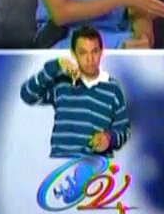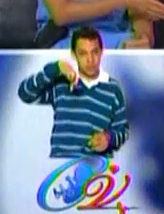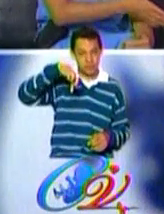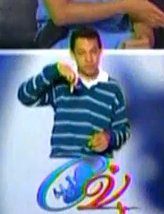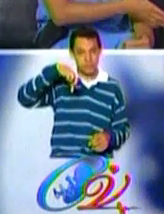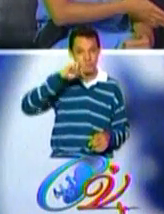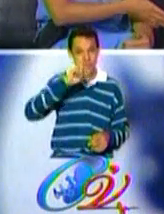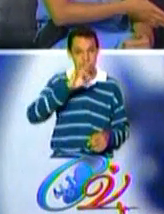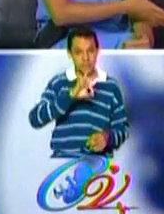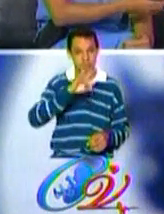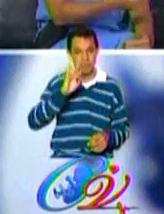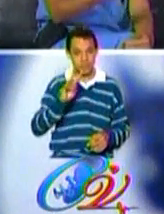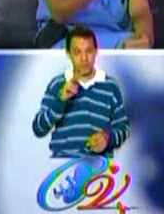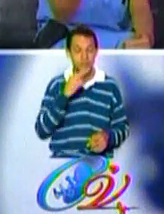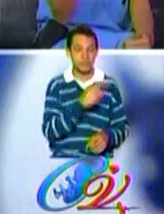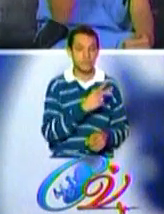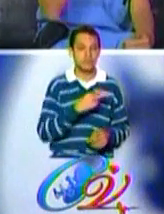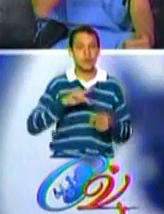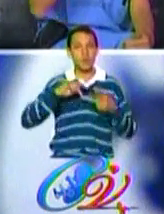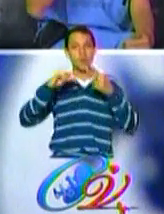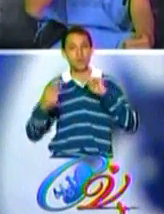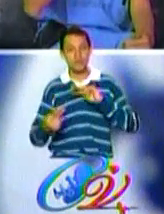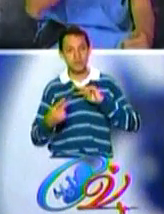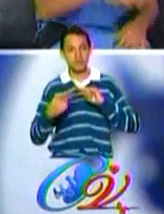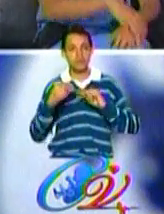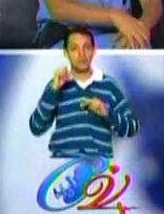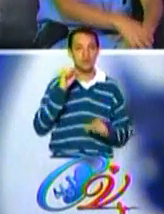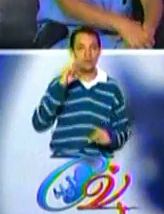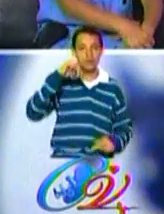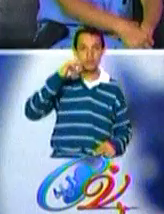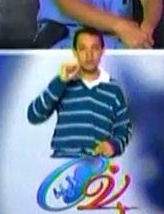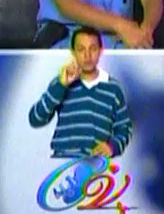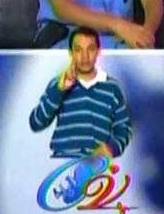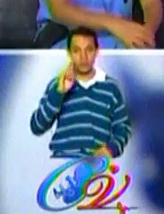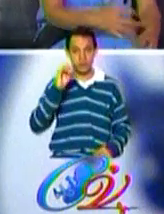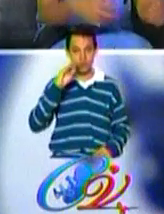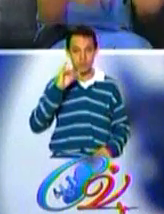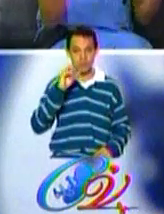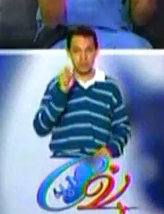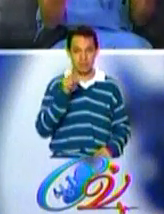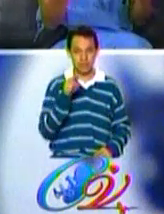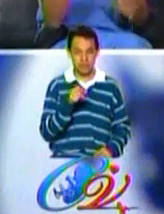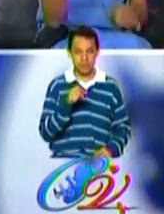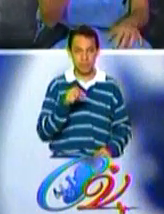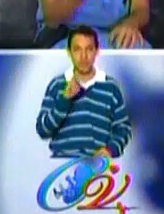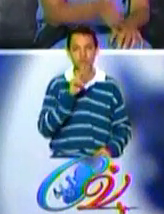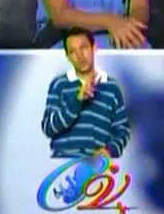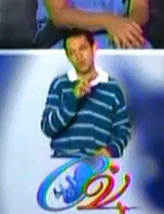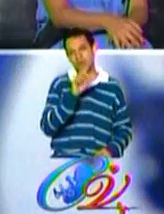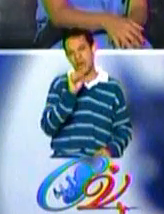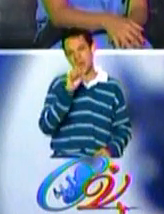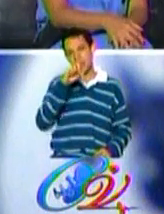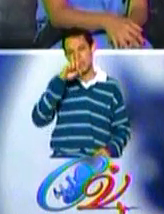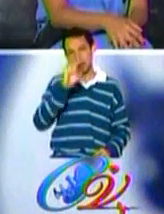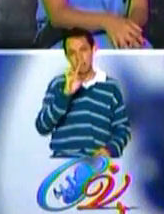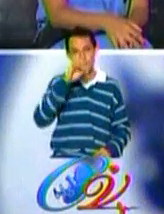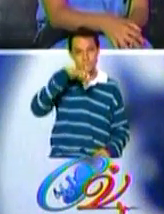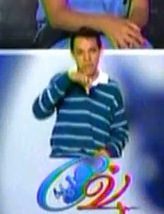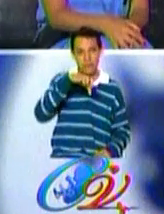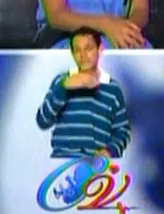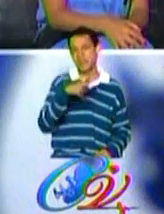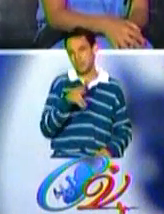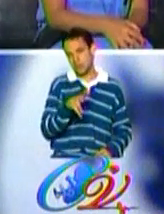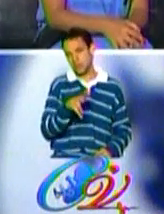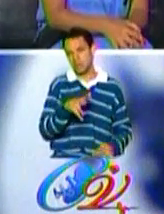sin oxígeno, anaerobias, solo se producen 2 ATPs, que son como 2 moléculas de energía.